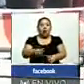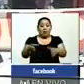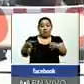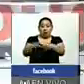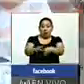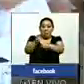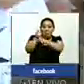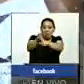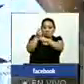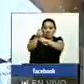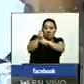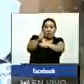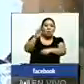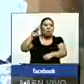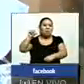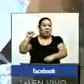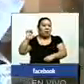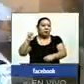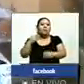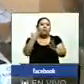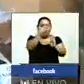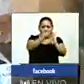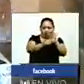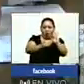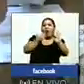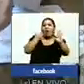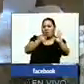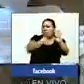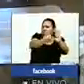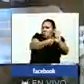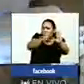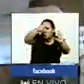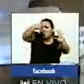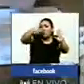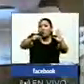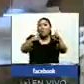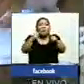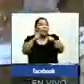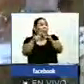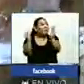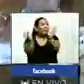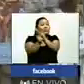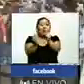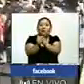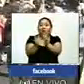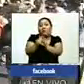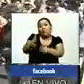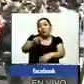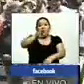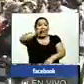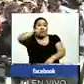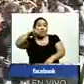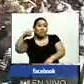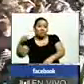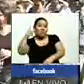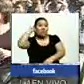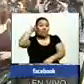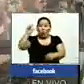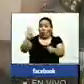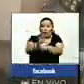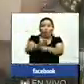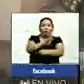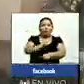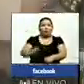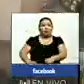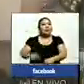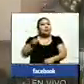bases magisteriales, el veto fue bien justificado por el presidente, pero vino a afectar al menos 3.000 docentes de todo el país.